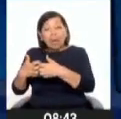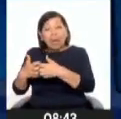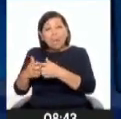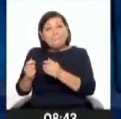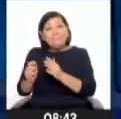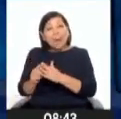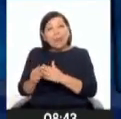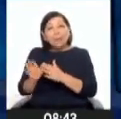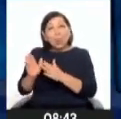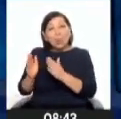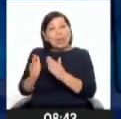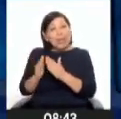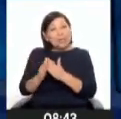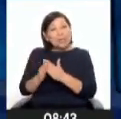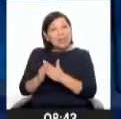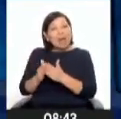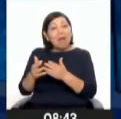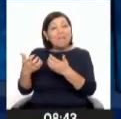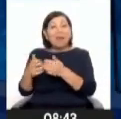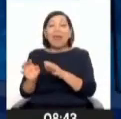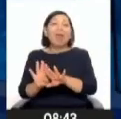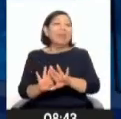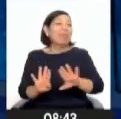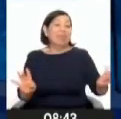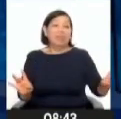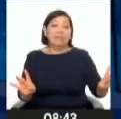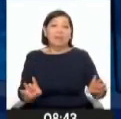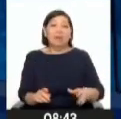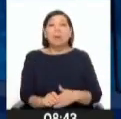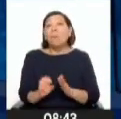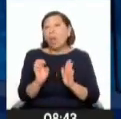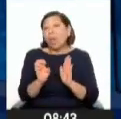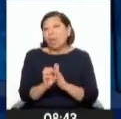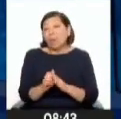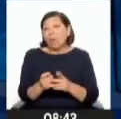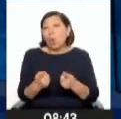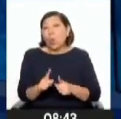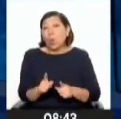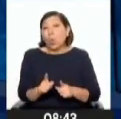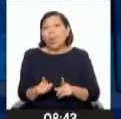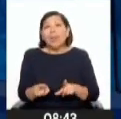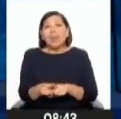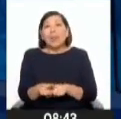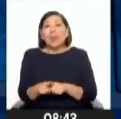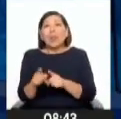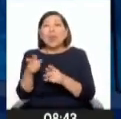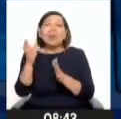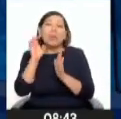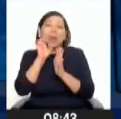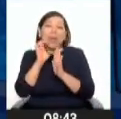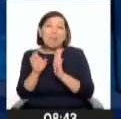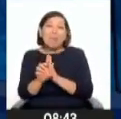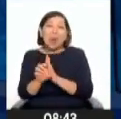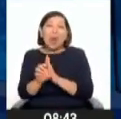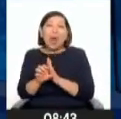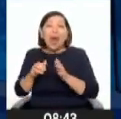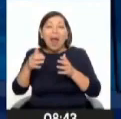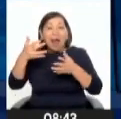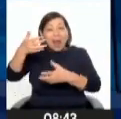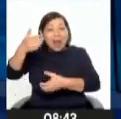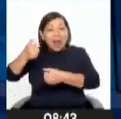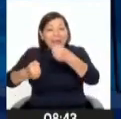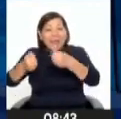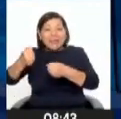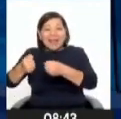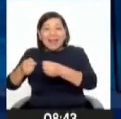procesos más artesanales, no tanto industrializamos. Estamos hablando, como por ejemplo, cuando nosotros tomamos la leche de establo versus la leche enlatada,